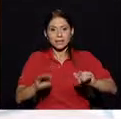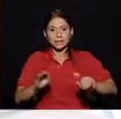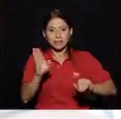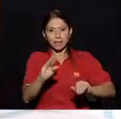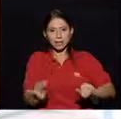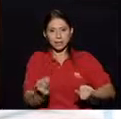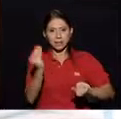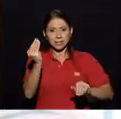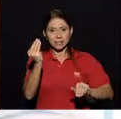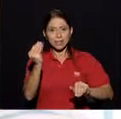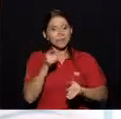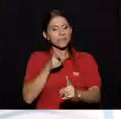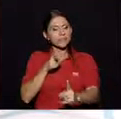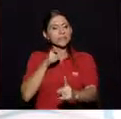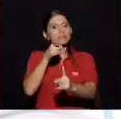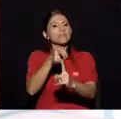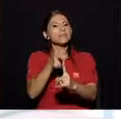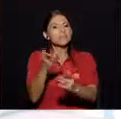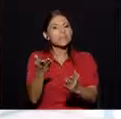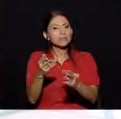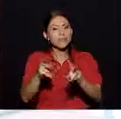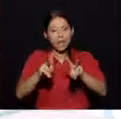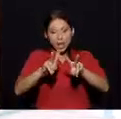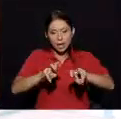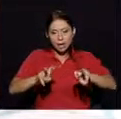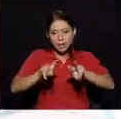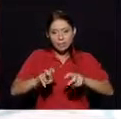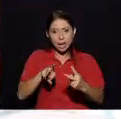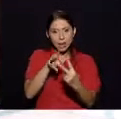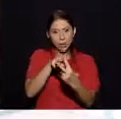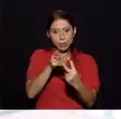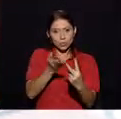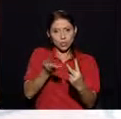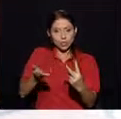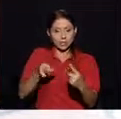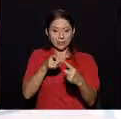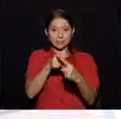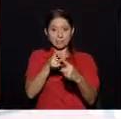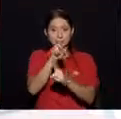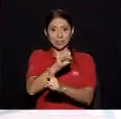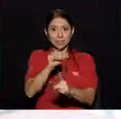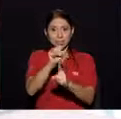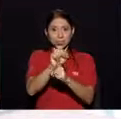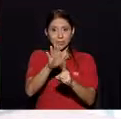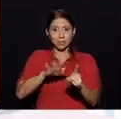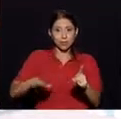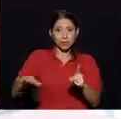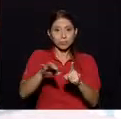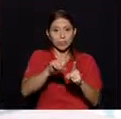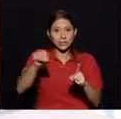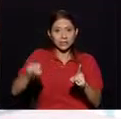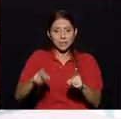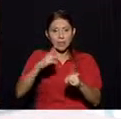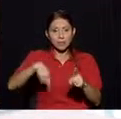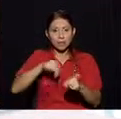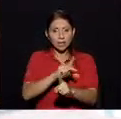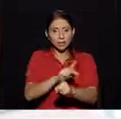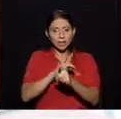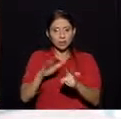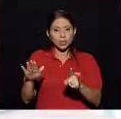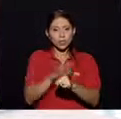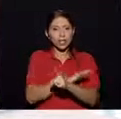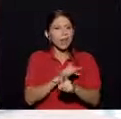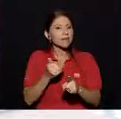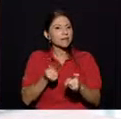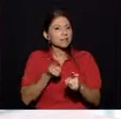Unidas sobre el estado de los derechos de la niñez y la adolescencia en Costa Rica, su cumplimiento, se ha venido evidenciando